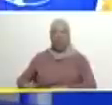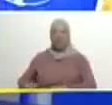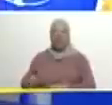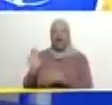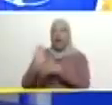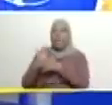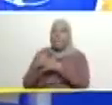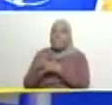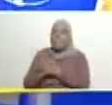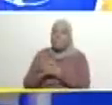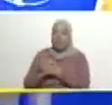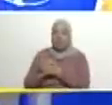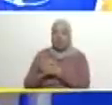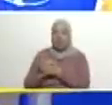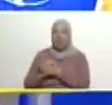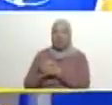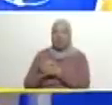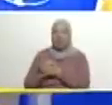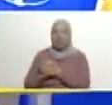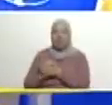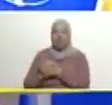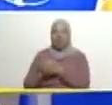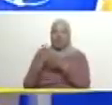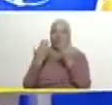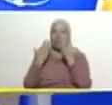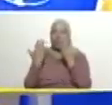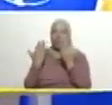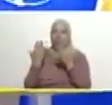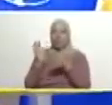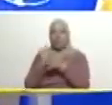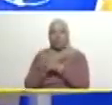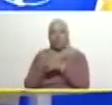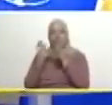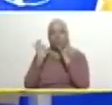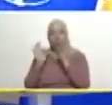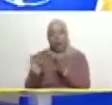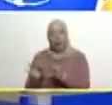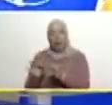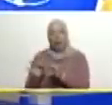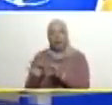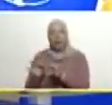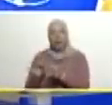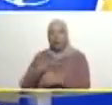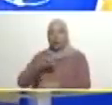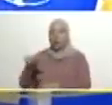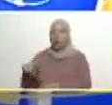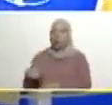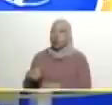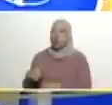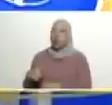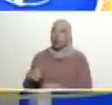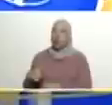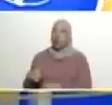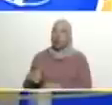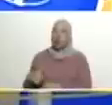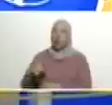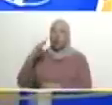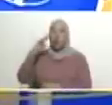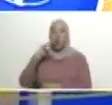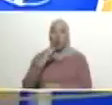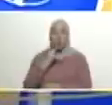amistad genuina, nuestra amistad verdadera. Nosotros, los